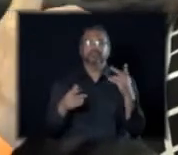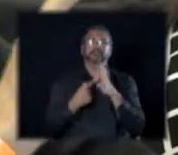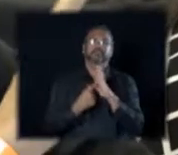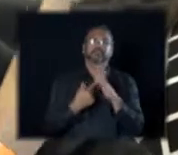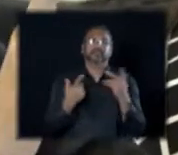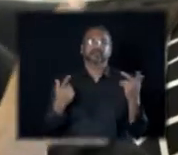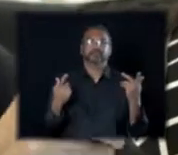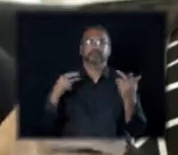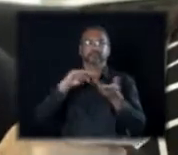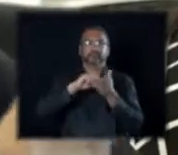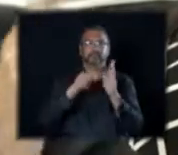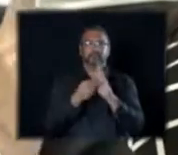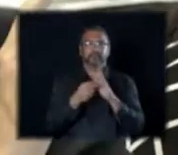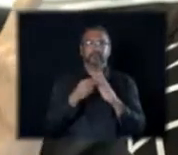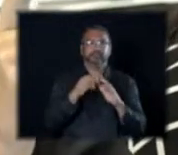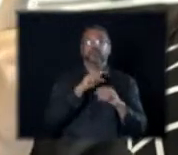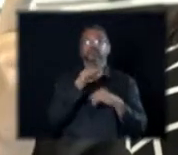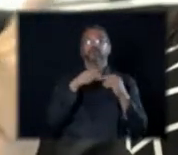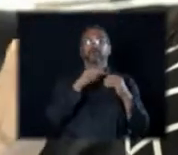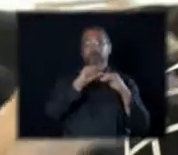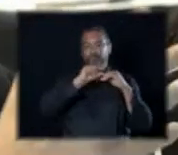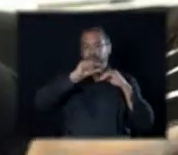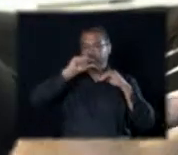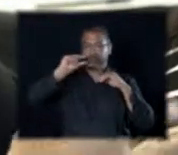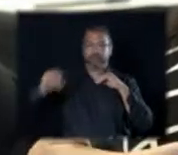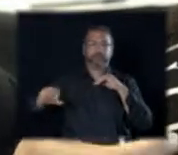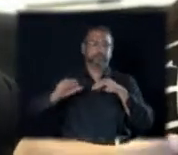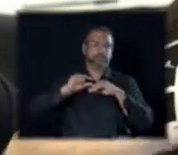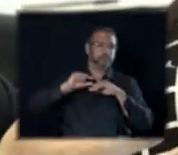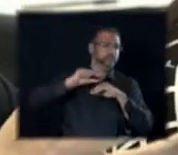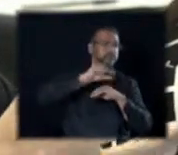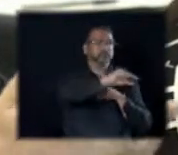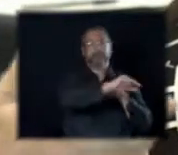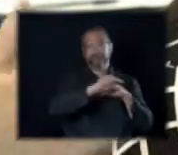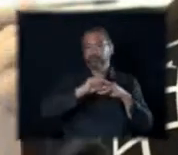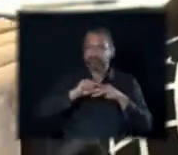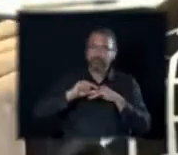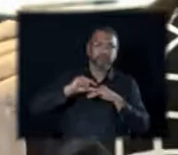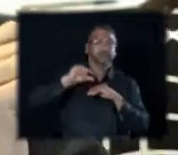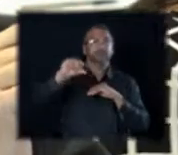porque cuando se